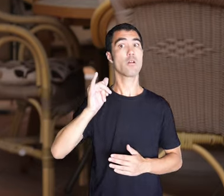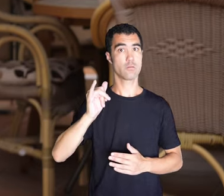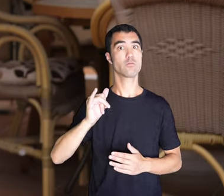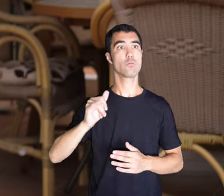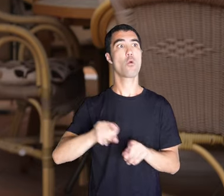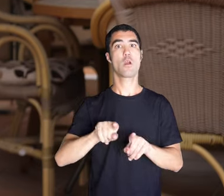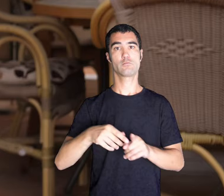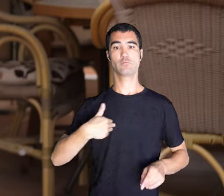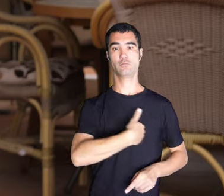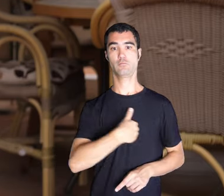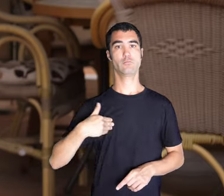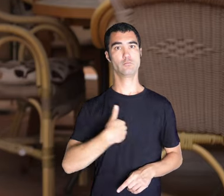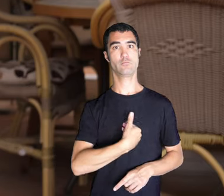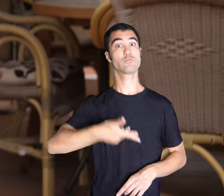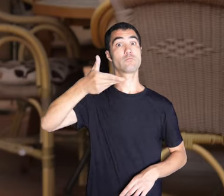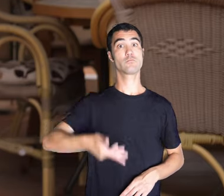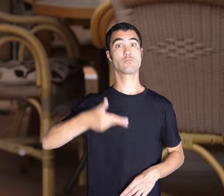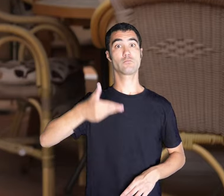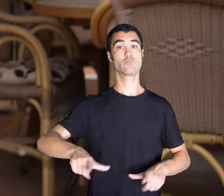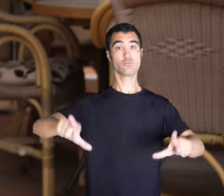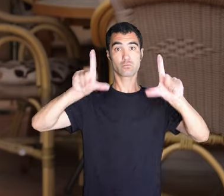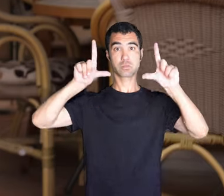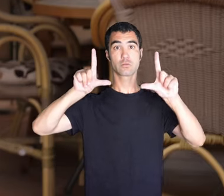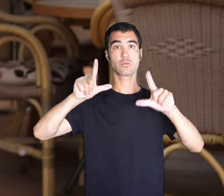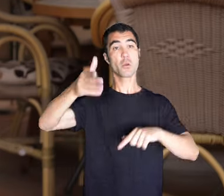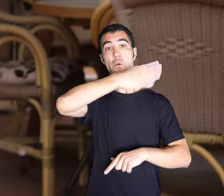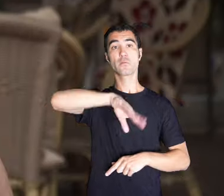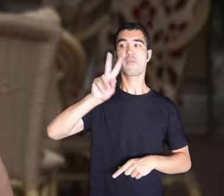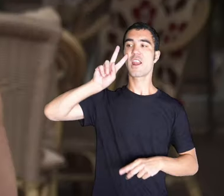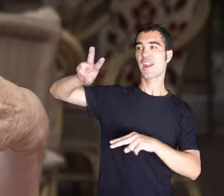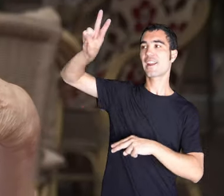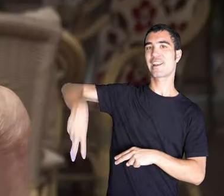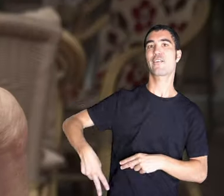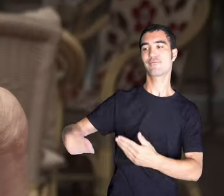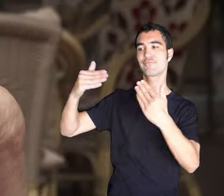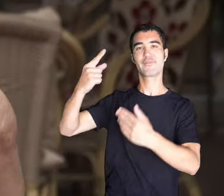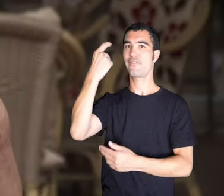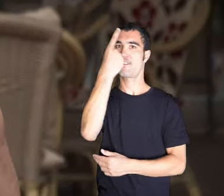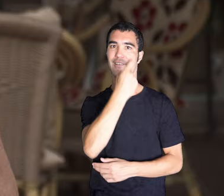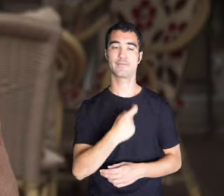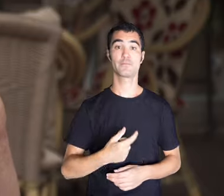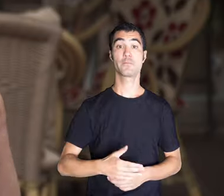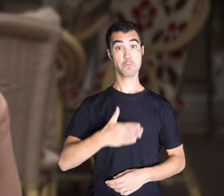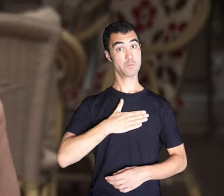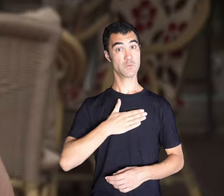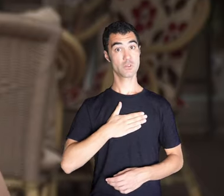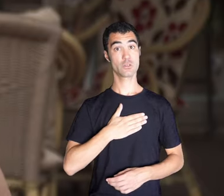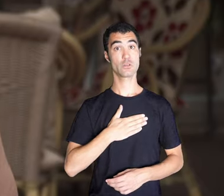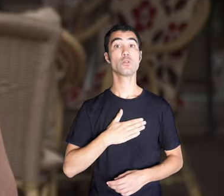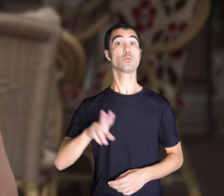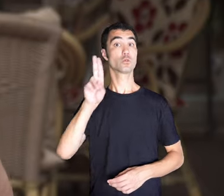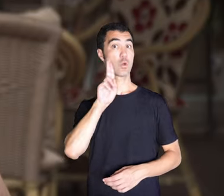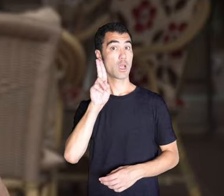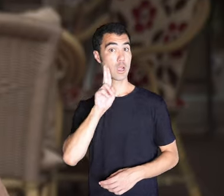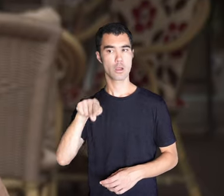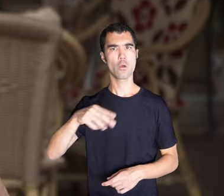un papel muy, muy, muy importante, que antes no se reconocía. Mi suegra trabajó